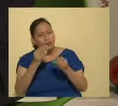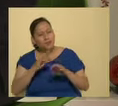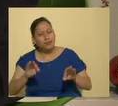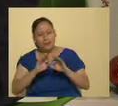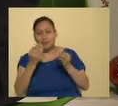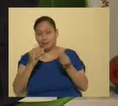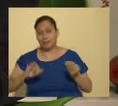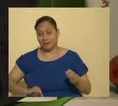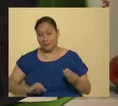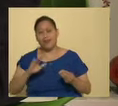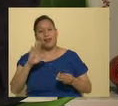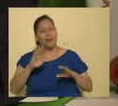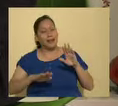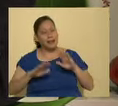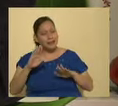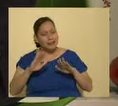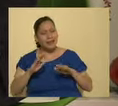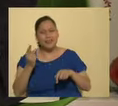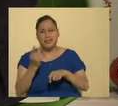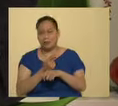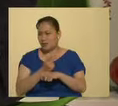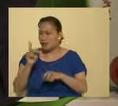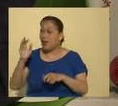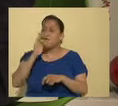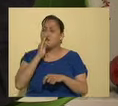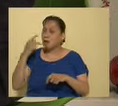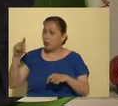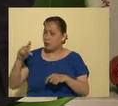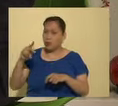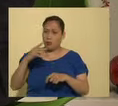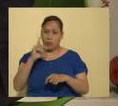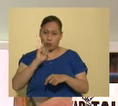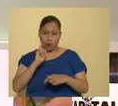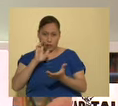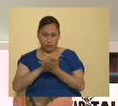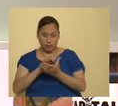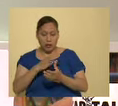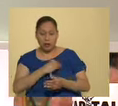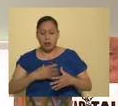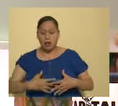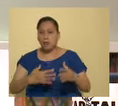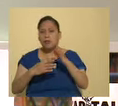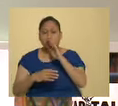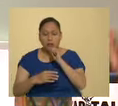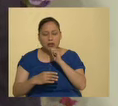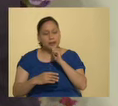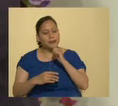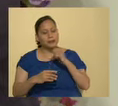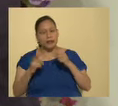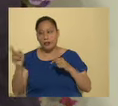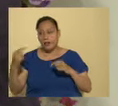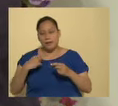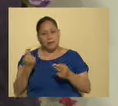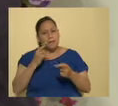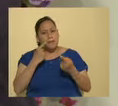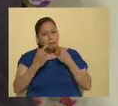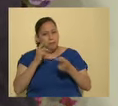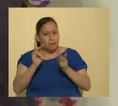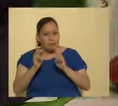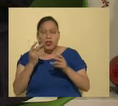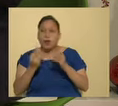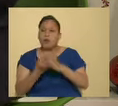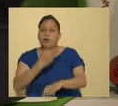porque a veces, ¿qué pasaría, Frank, si tu pareja no pudiera tener hijos? En definitiva, habría que hablar mucho y pues, hacer